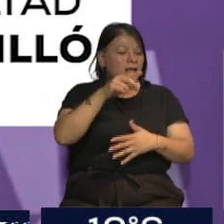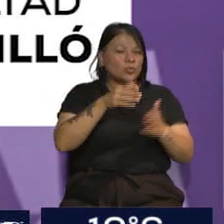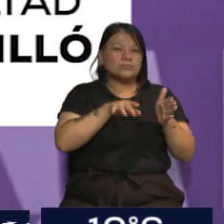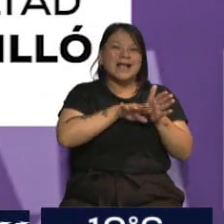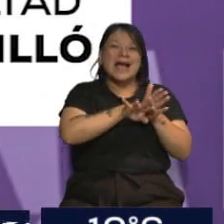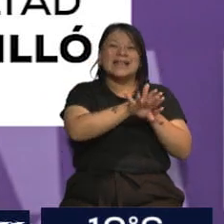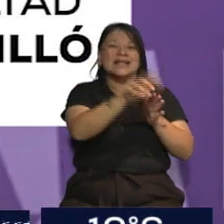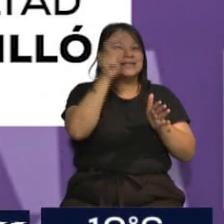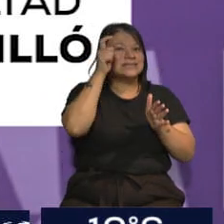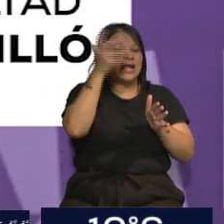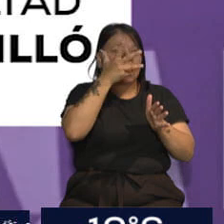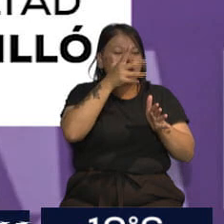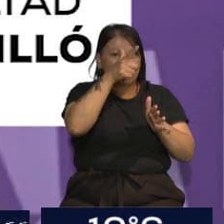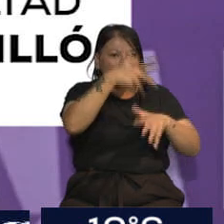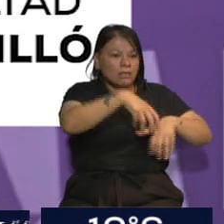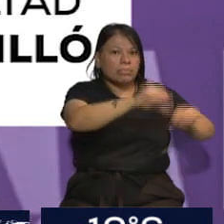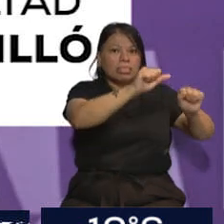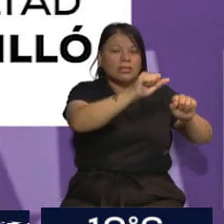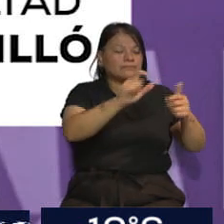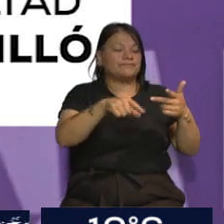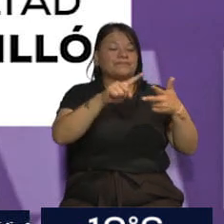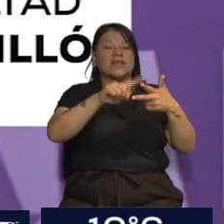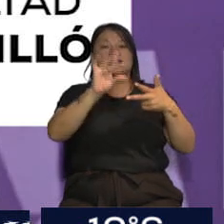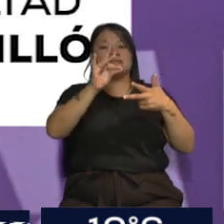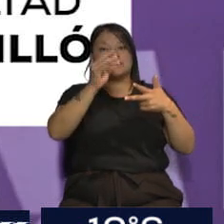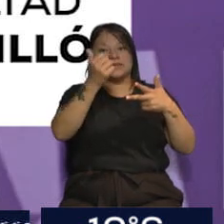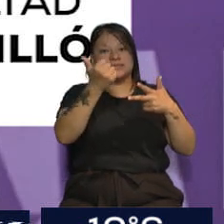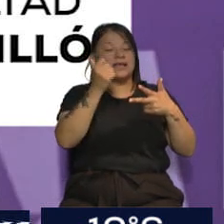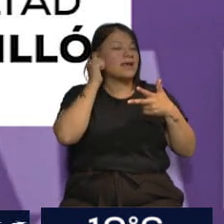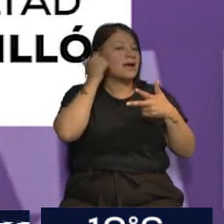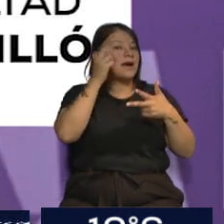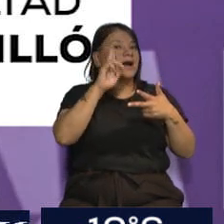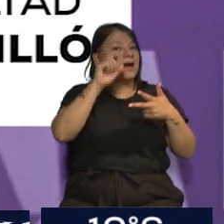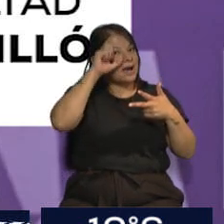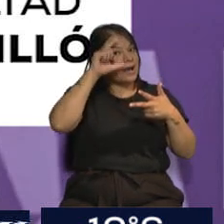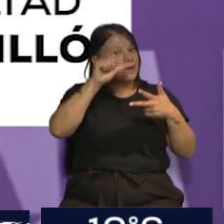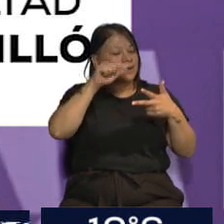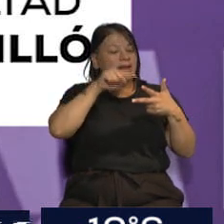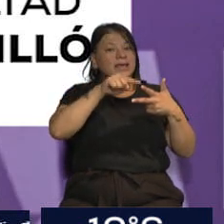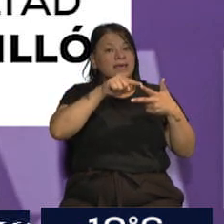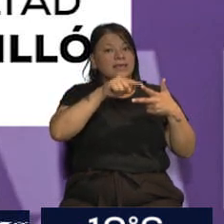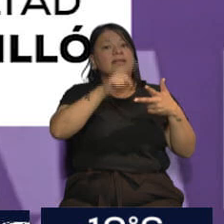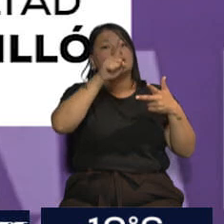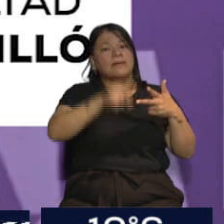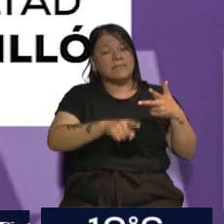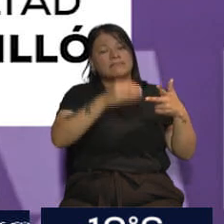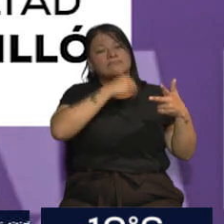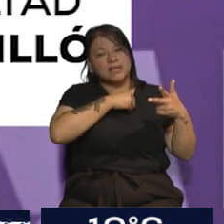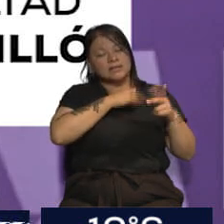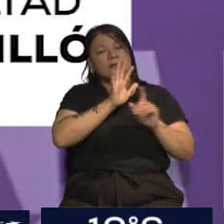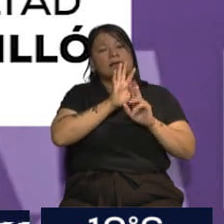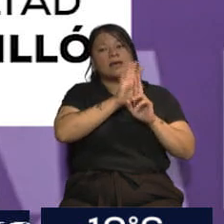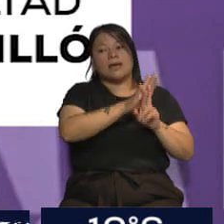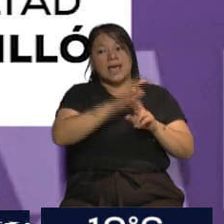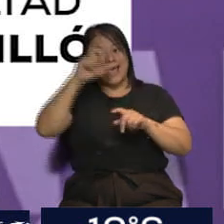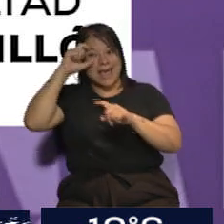de riego en San Carlos. El 6 de diciembre, Vanina Gabriela Cinquemani fue otra víctima de la violencia de género. Su